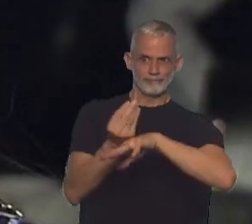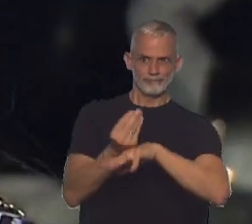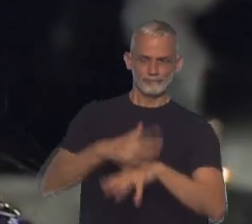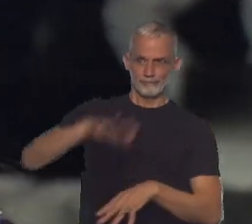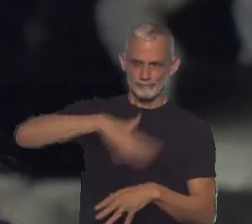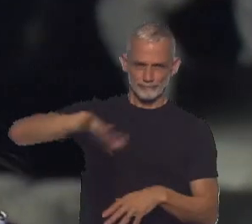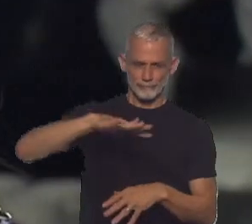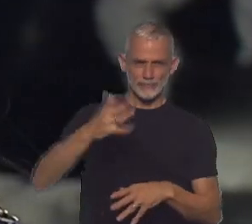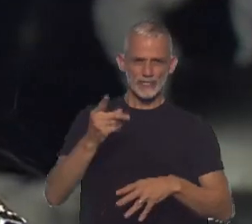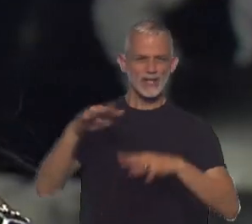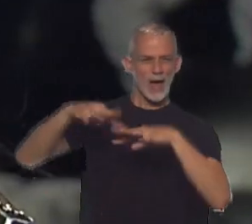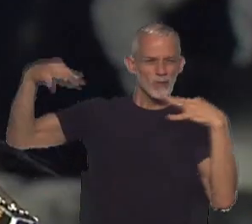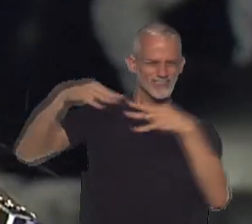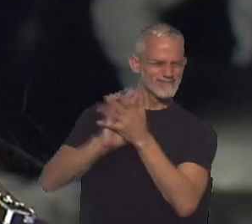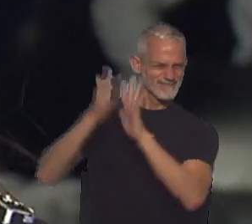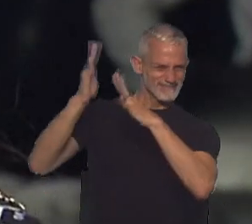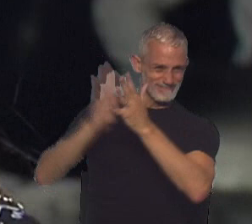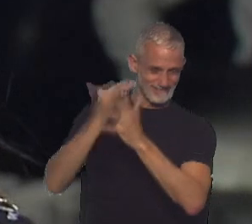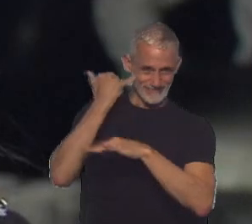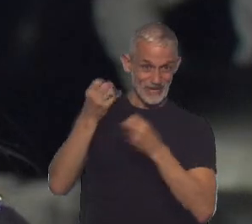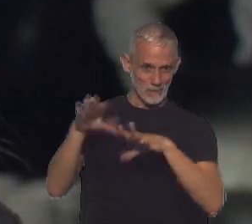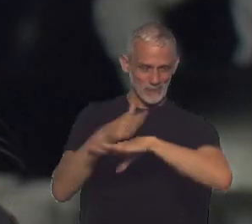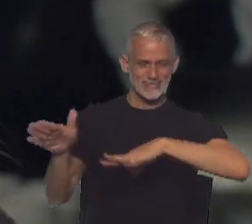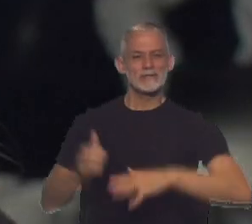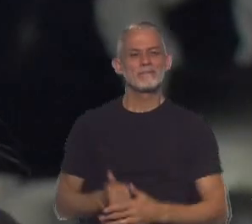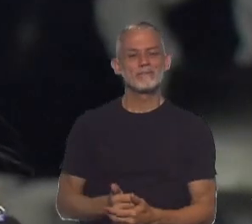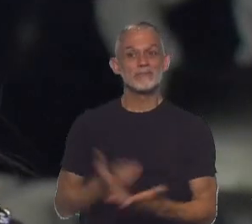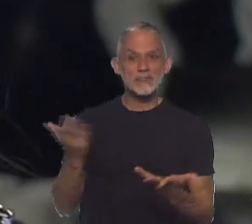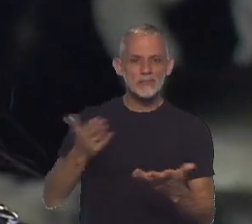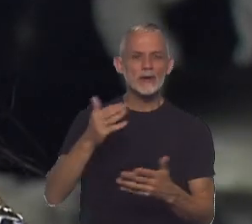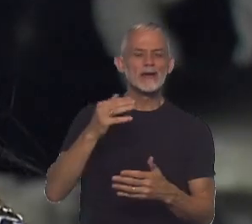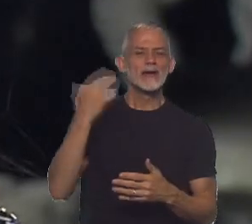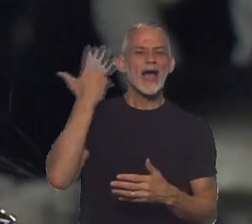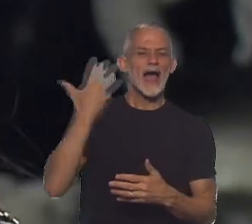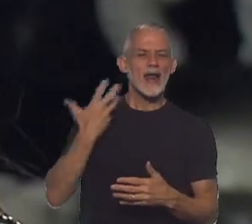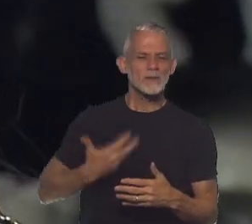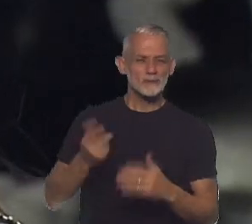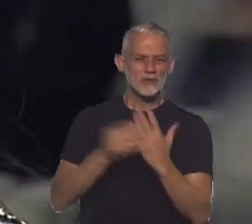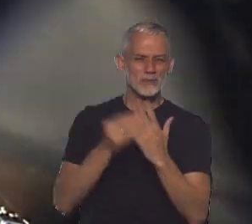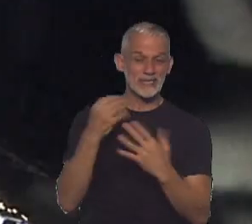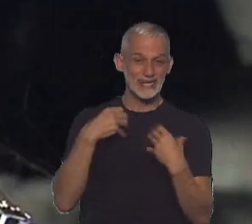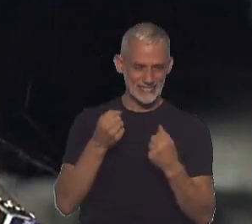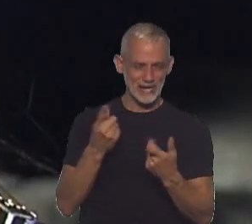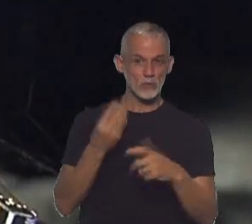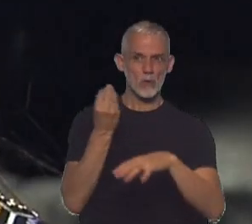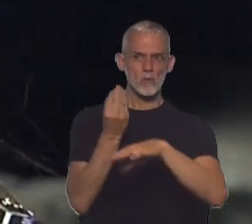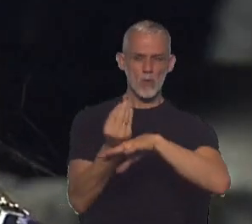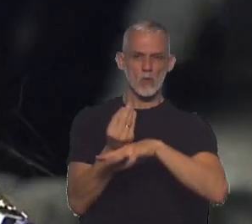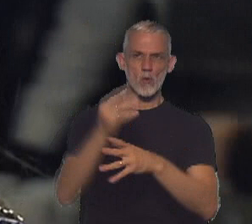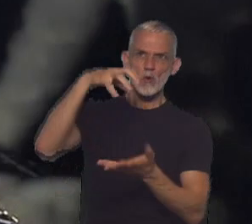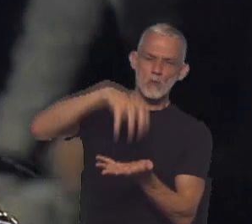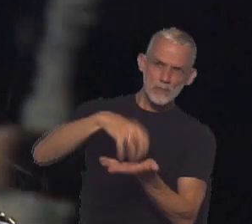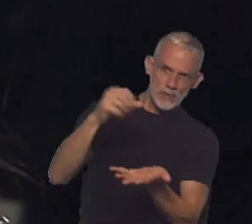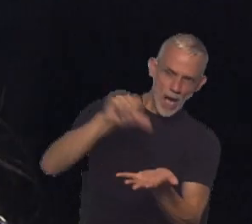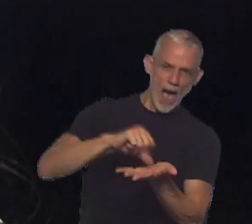mientras se escuchan en el auditorio los aplausos, ¿no? En este momento está Carla Bisotti también en el lugar. Ser representante, ser sede